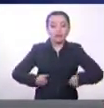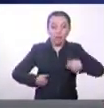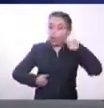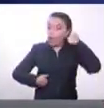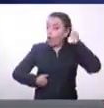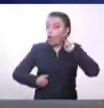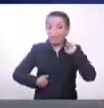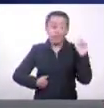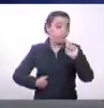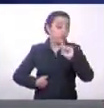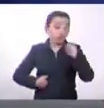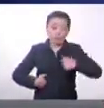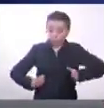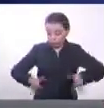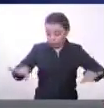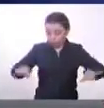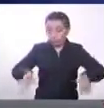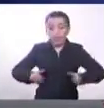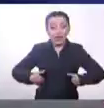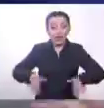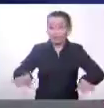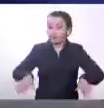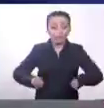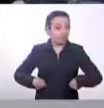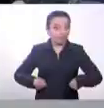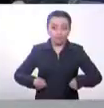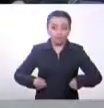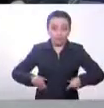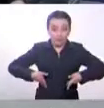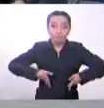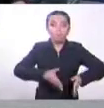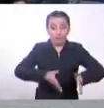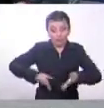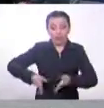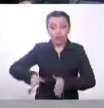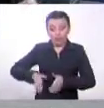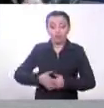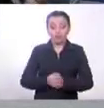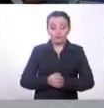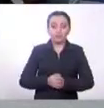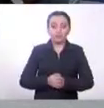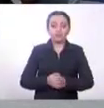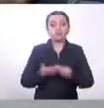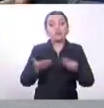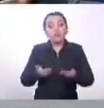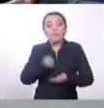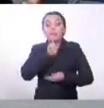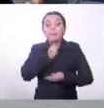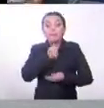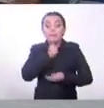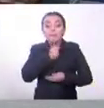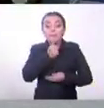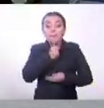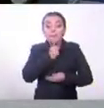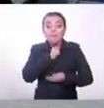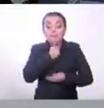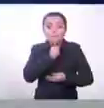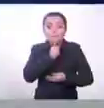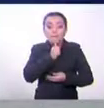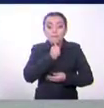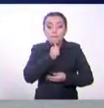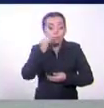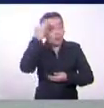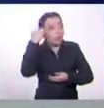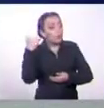de una silueta con una falda, es porque El baño de mujeres. es el baño de mujeres. Y entonces, sí, es importante ver, Luis,